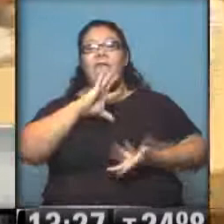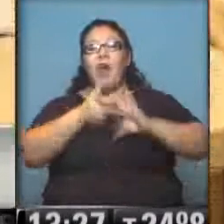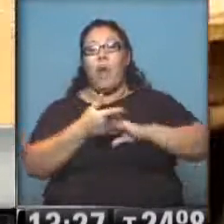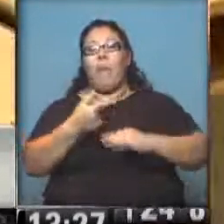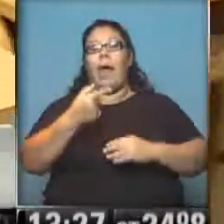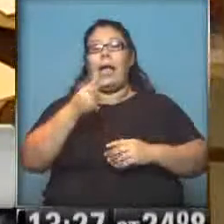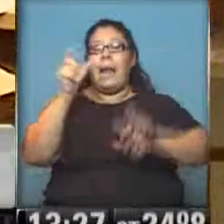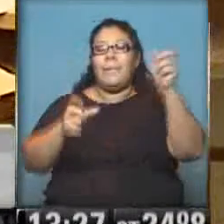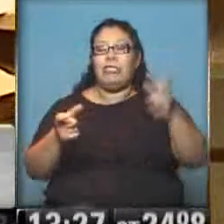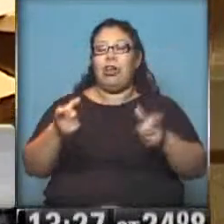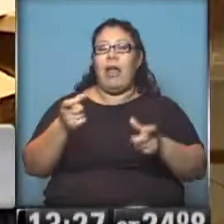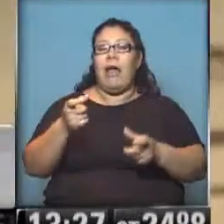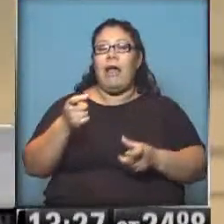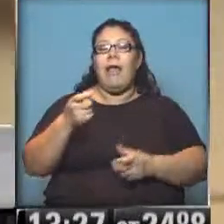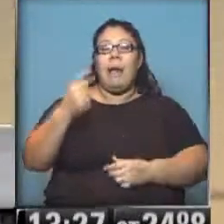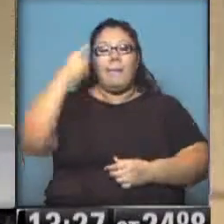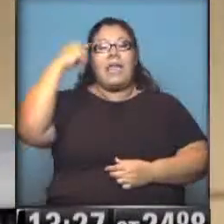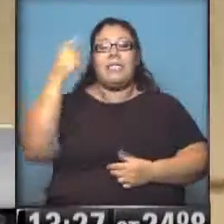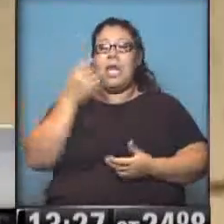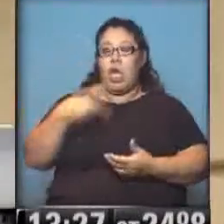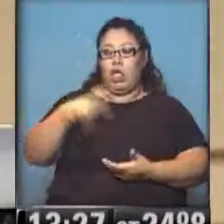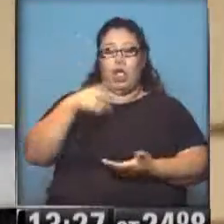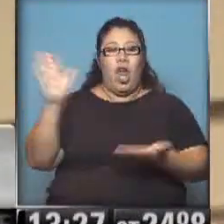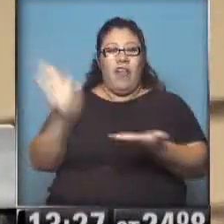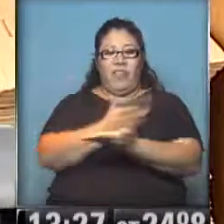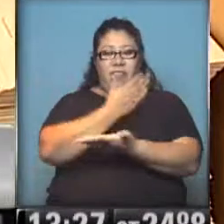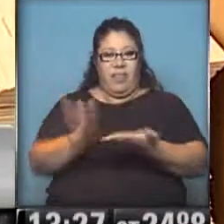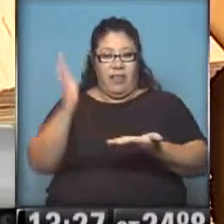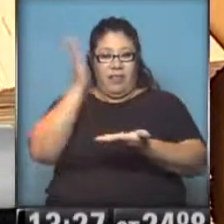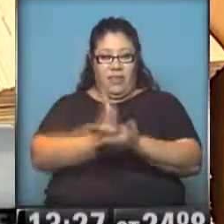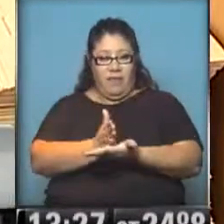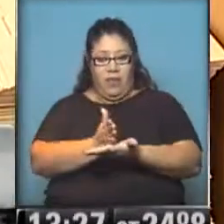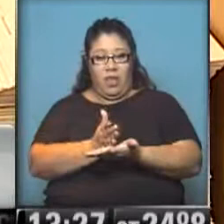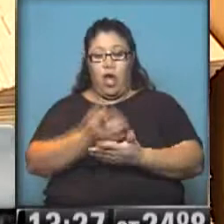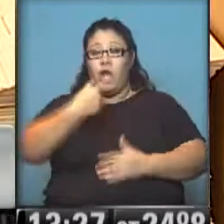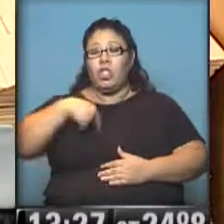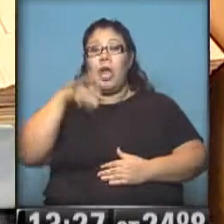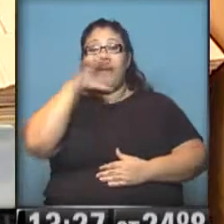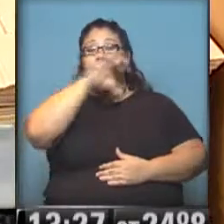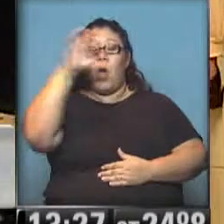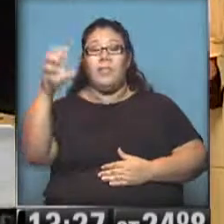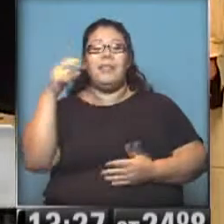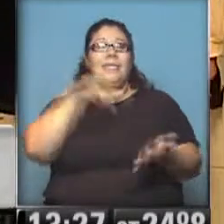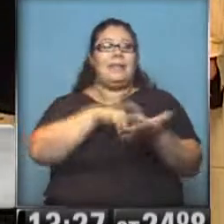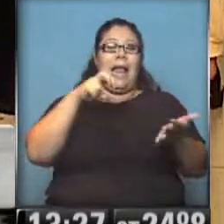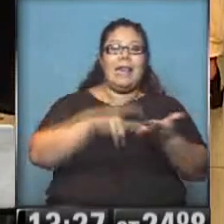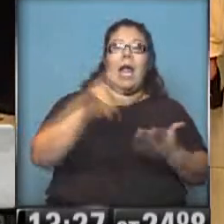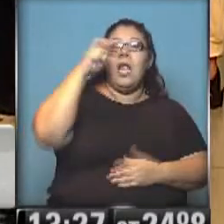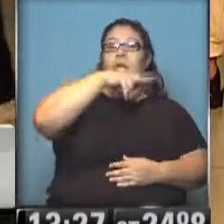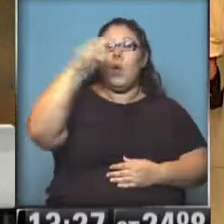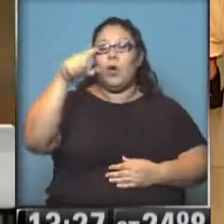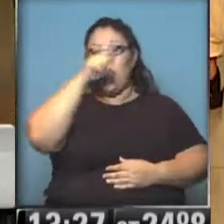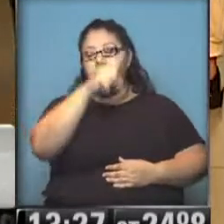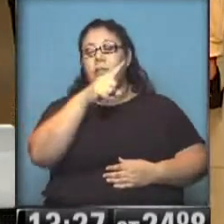reflejar lo que es el Frente de Izquierda, sin reflejar las excelentes elecciones que venimos a hacer en Salta, Mendoza, Neuquén. En Neuquén nuestro